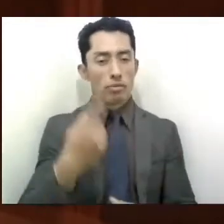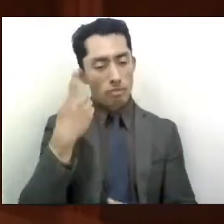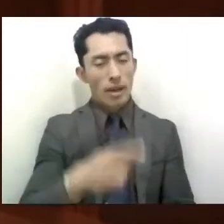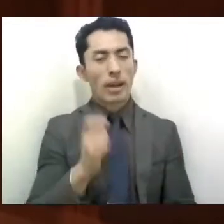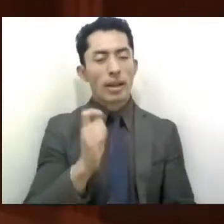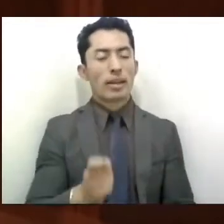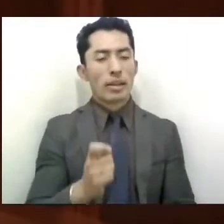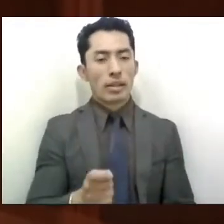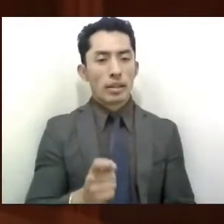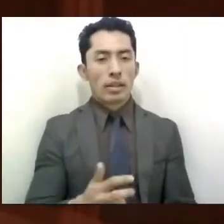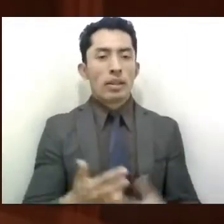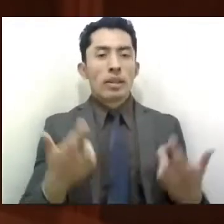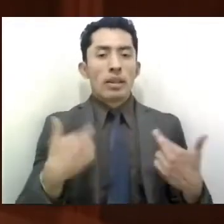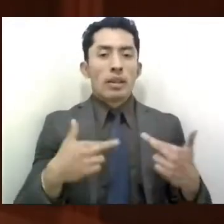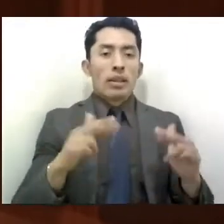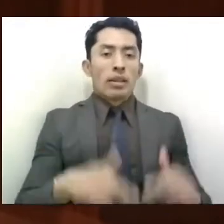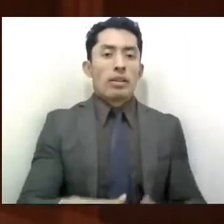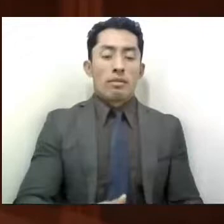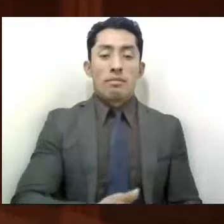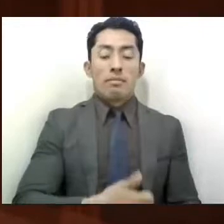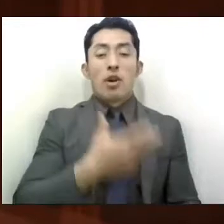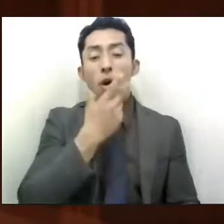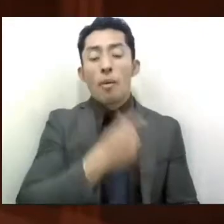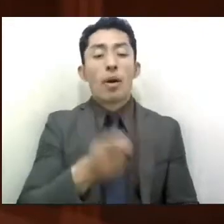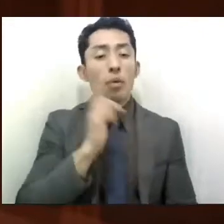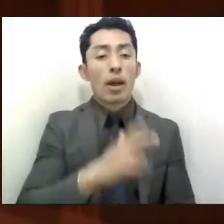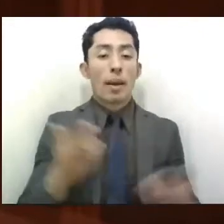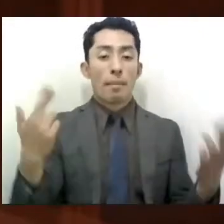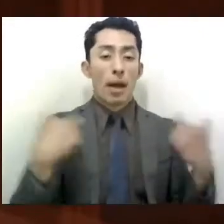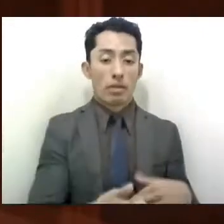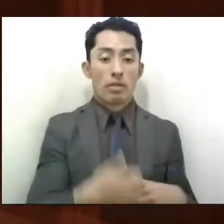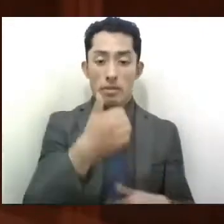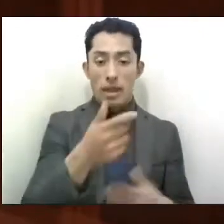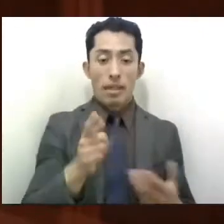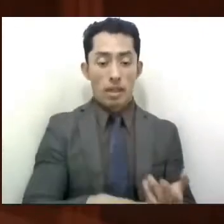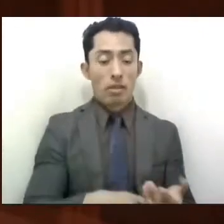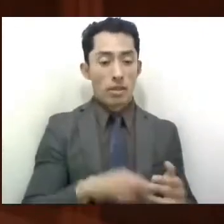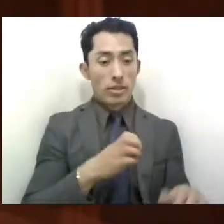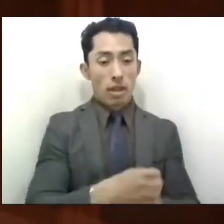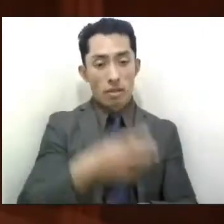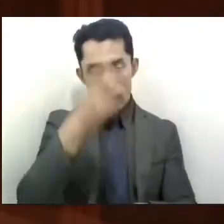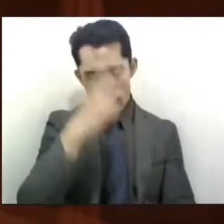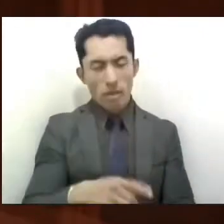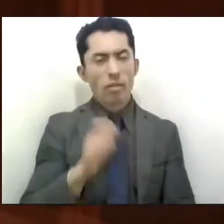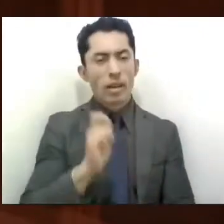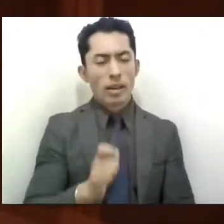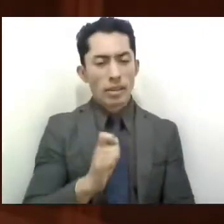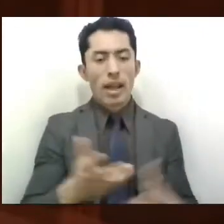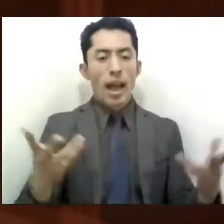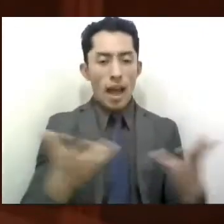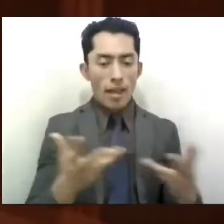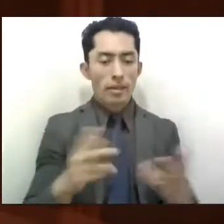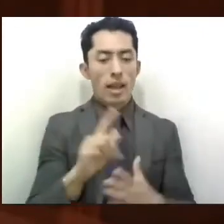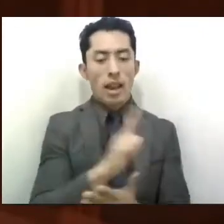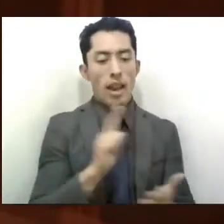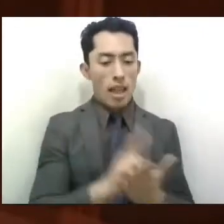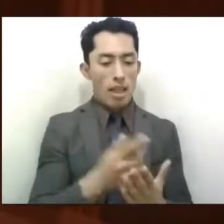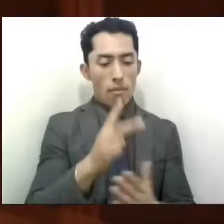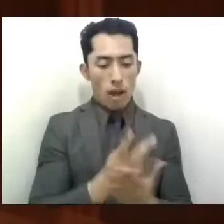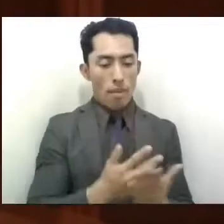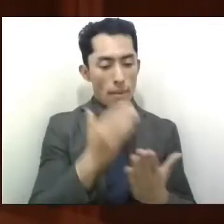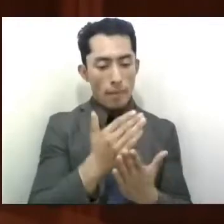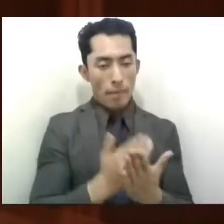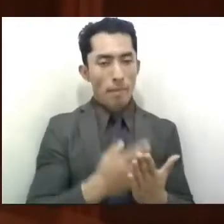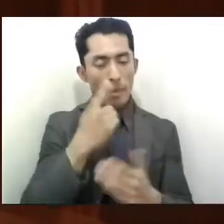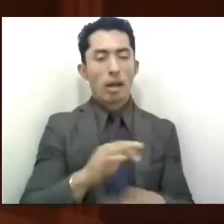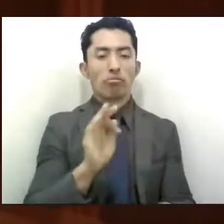cada maestra y maestro de nuestra entidad que se generen políticas públicas que garanticen su formación y capacitación